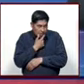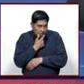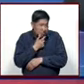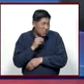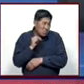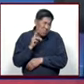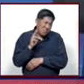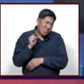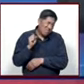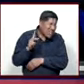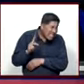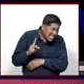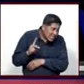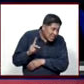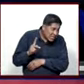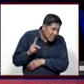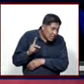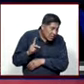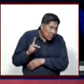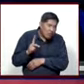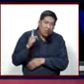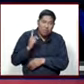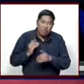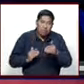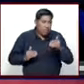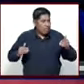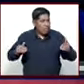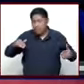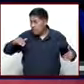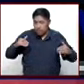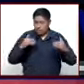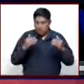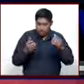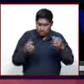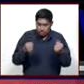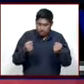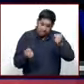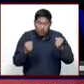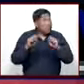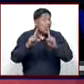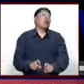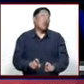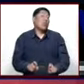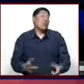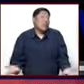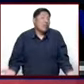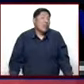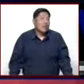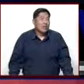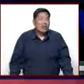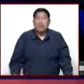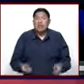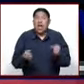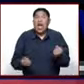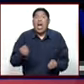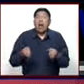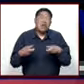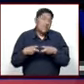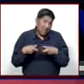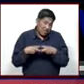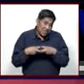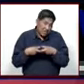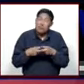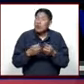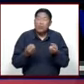¿No, quién? No, debe ser un robot. ¡Ah! Que es su amigo robot. Ahí que seguro que... hace autos eléctricos, algo por el estilo.